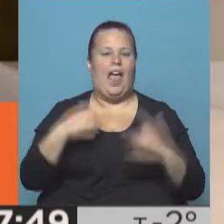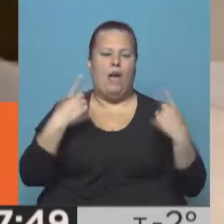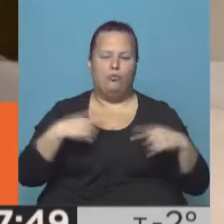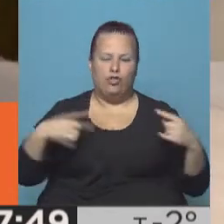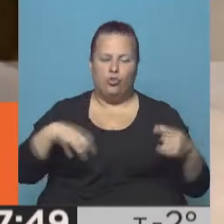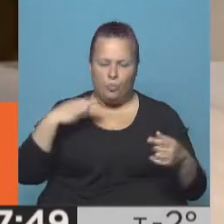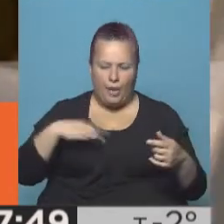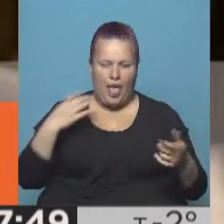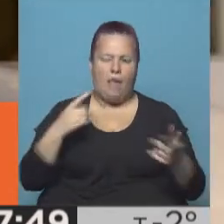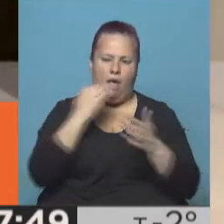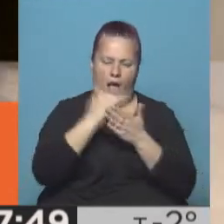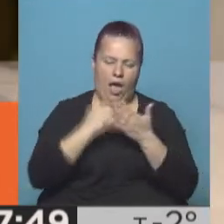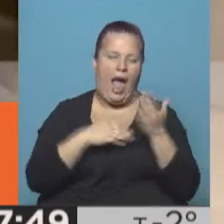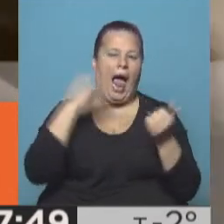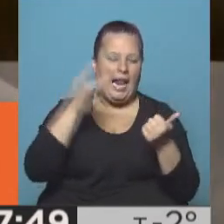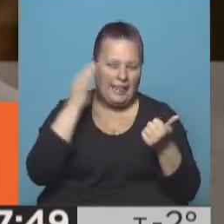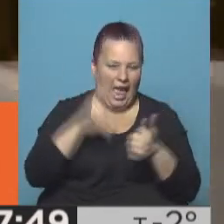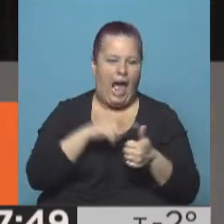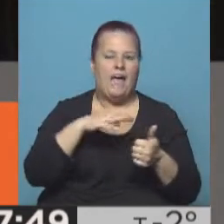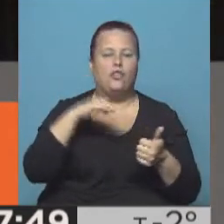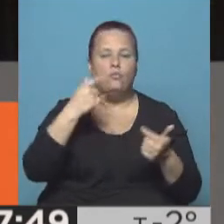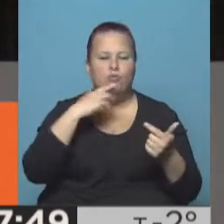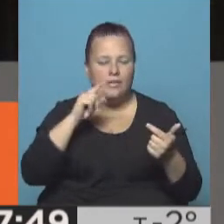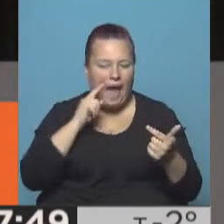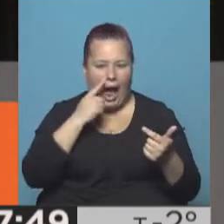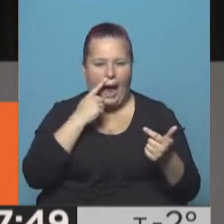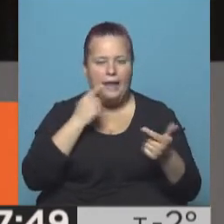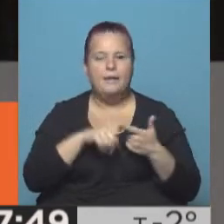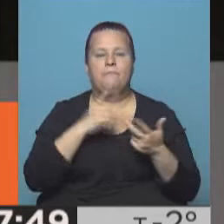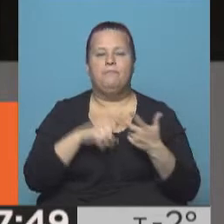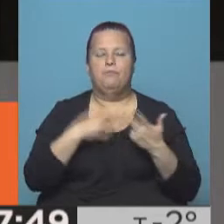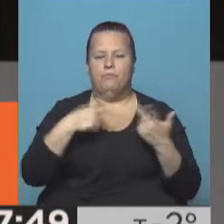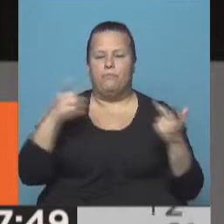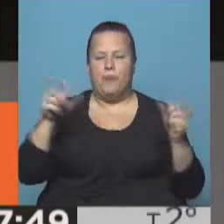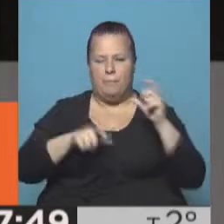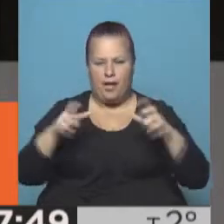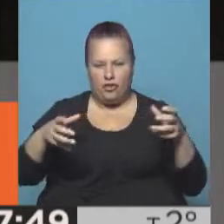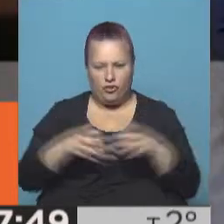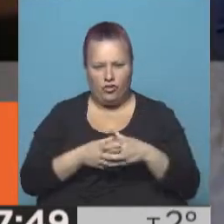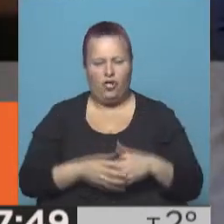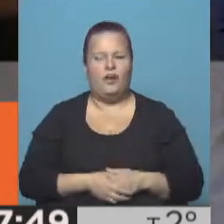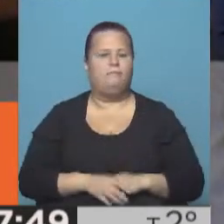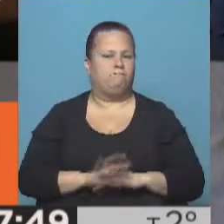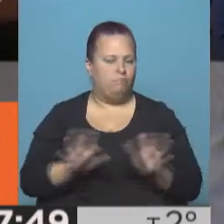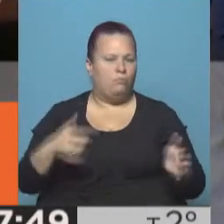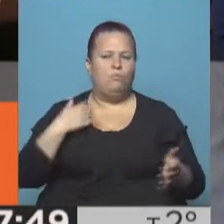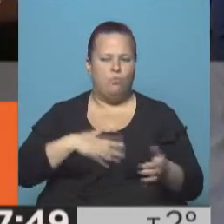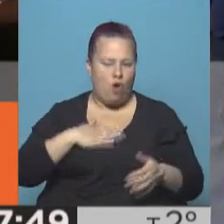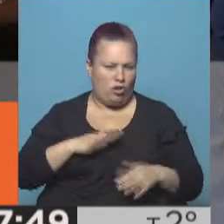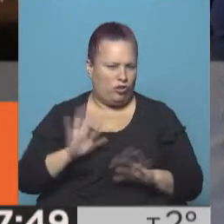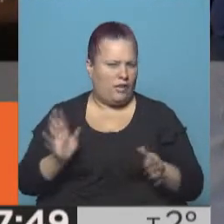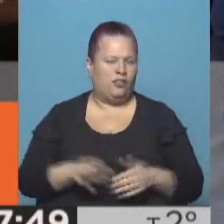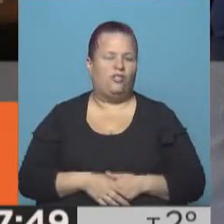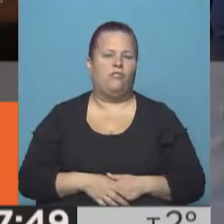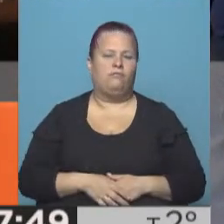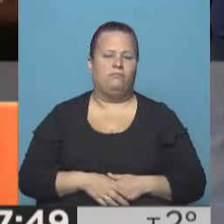muchas nominaciones, está la obra, José María Muscari, gran parte del elenco. Así que estamos muy contentos de